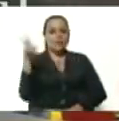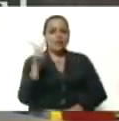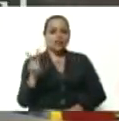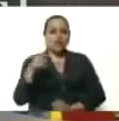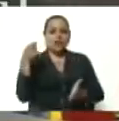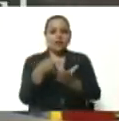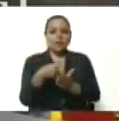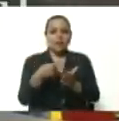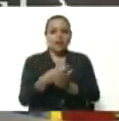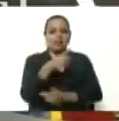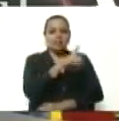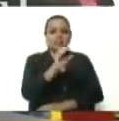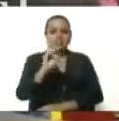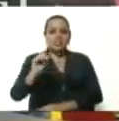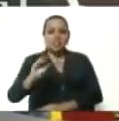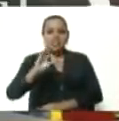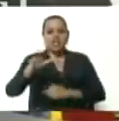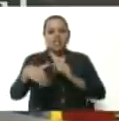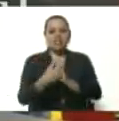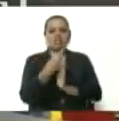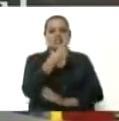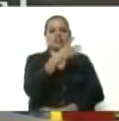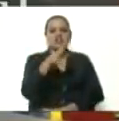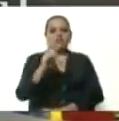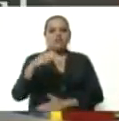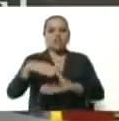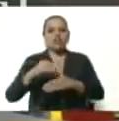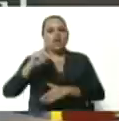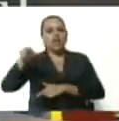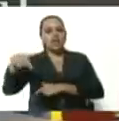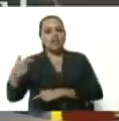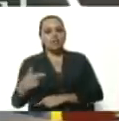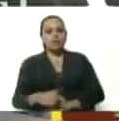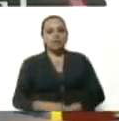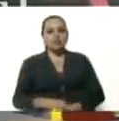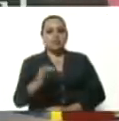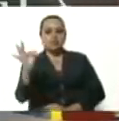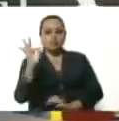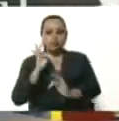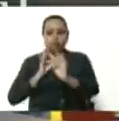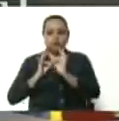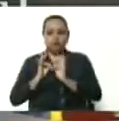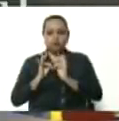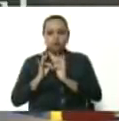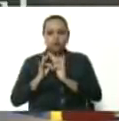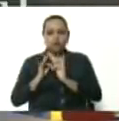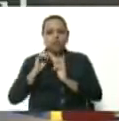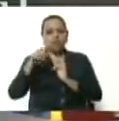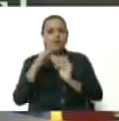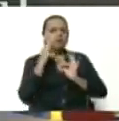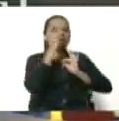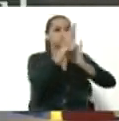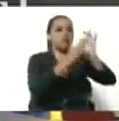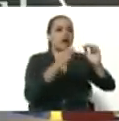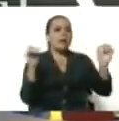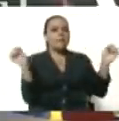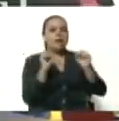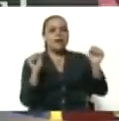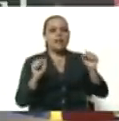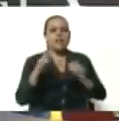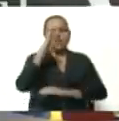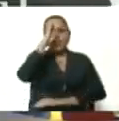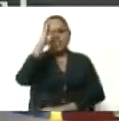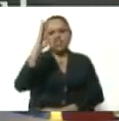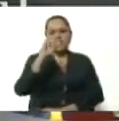100, 150 dólares y que luego de pasar al lado venezolano se van a contagiar a Mérida, a Barinas, al Zulia,